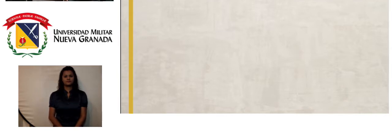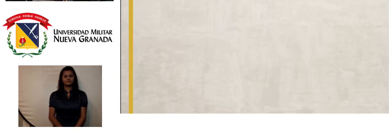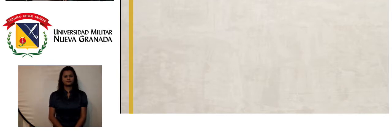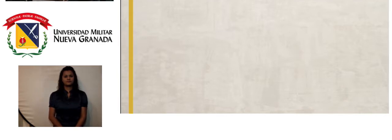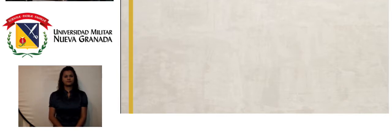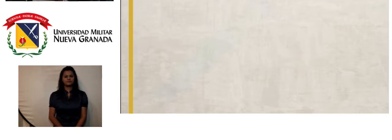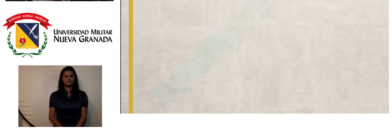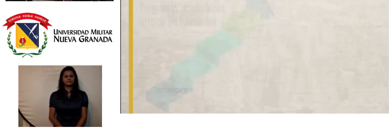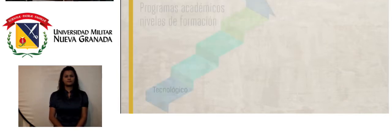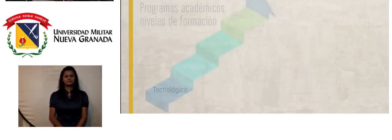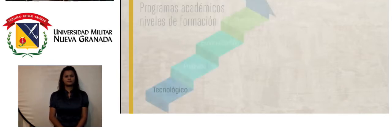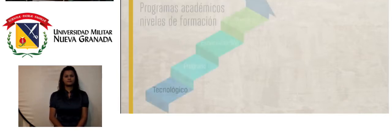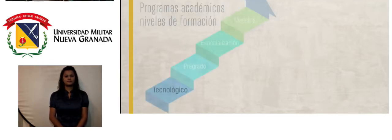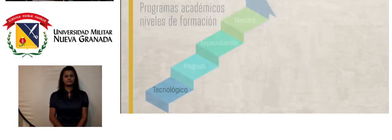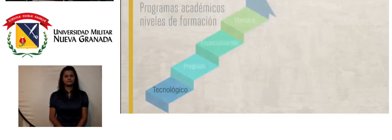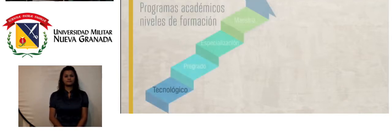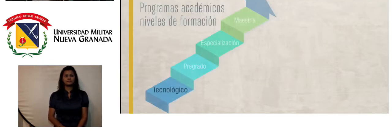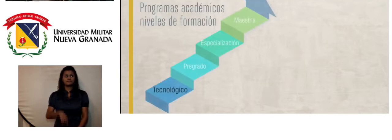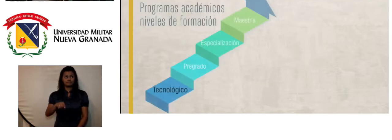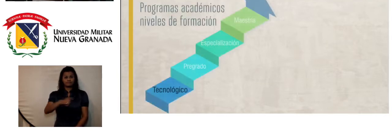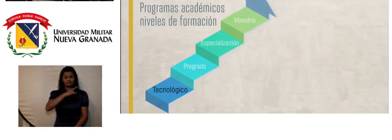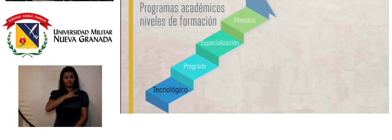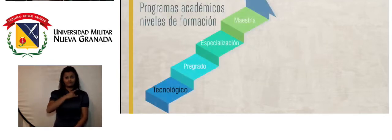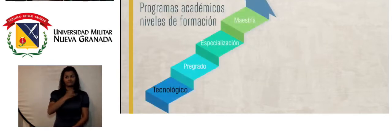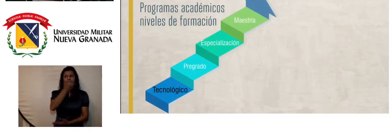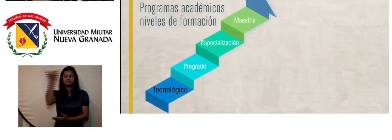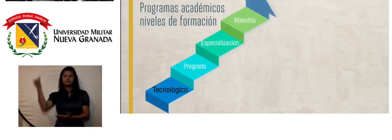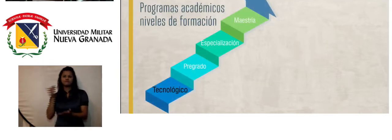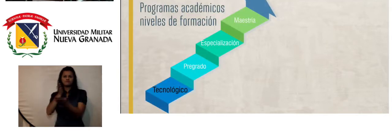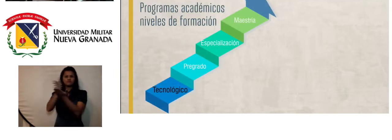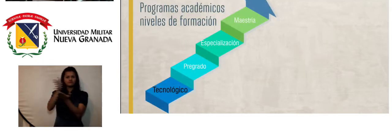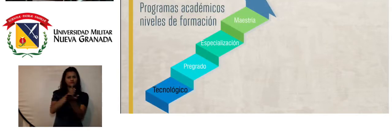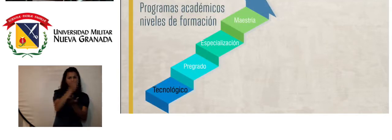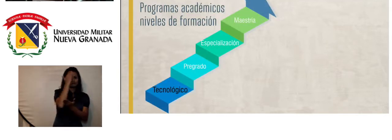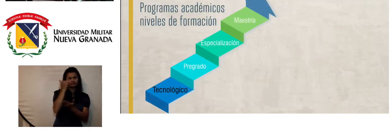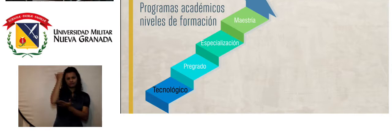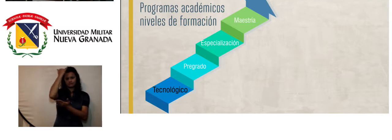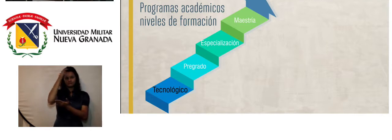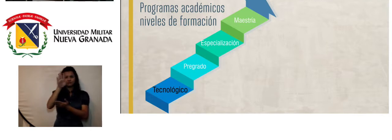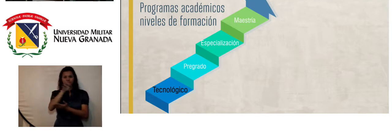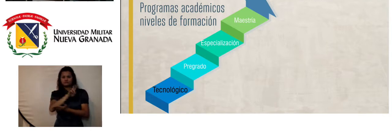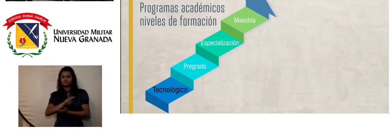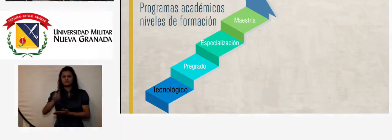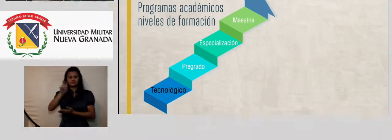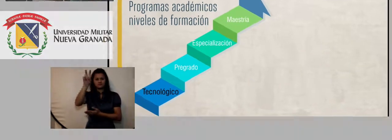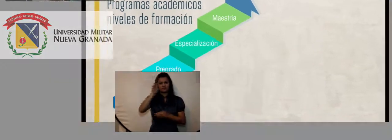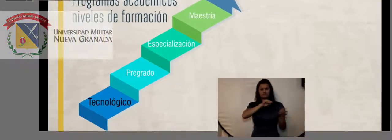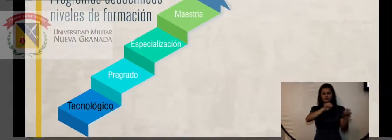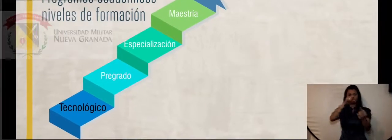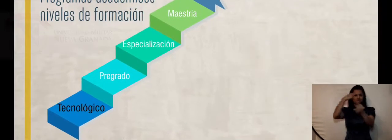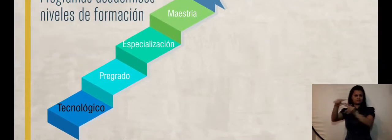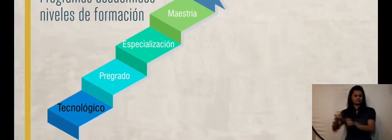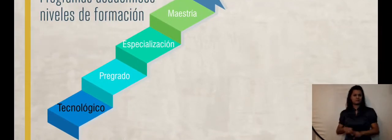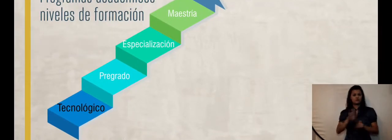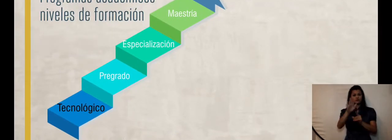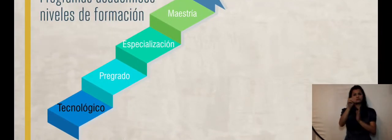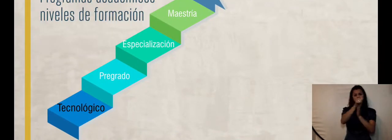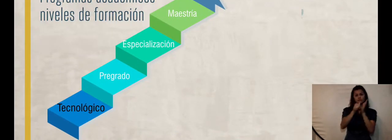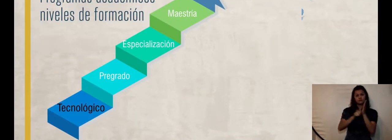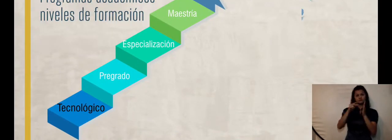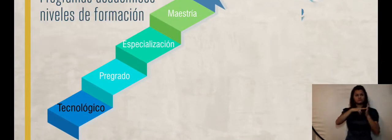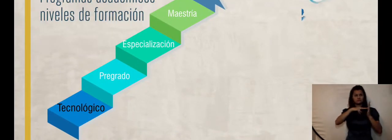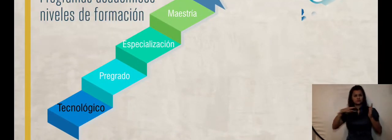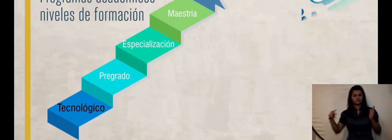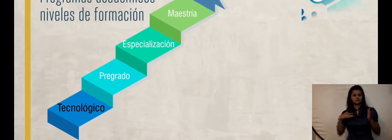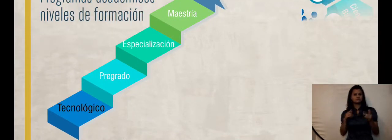nuestra universidad cuenta con programas académicos en diferentes niveles de formación desde programas tecnológicos hasta el nivel de